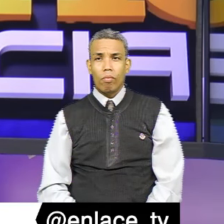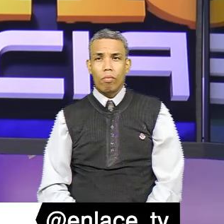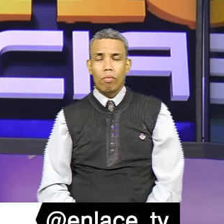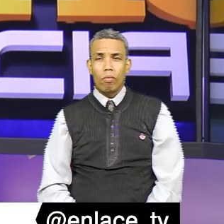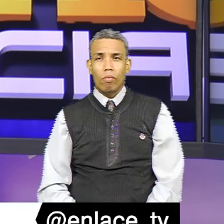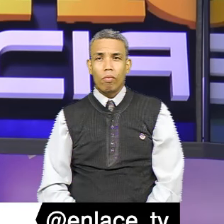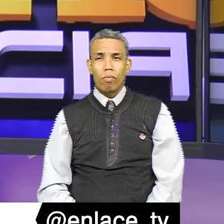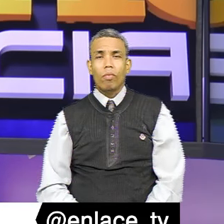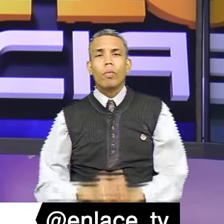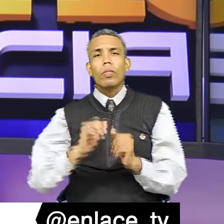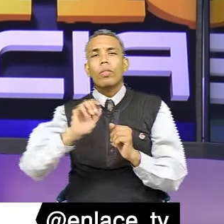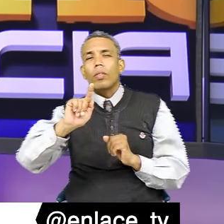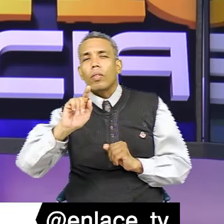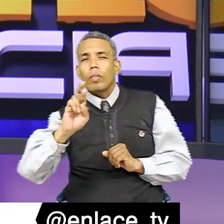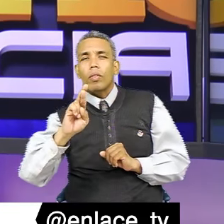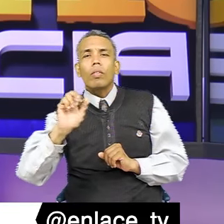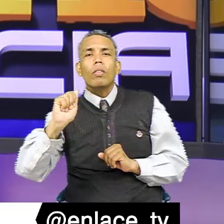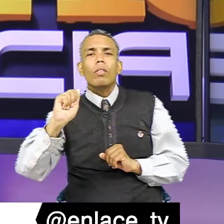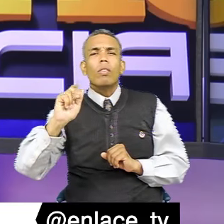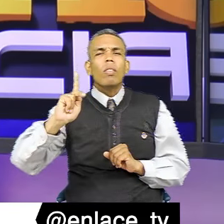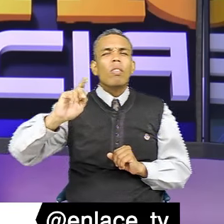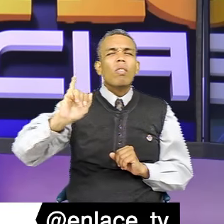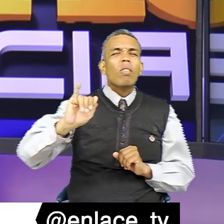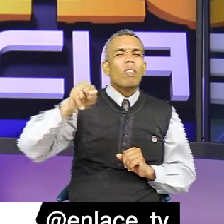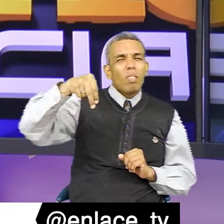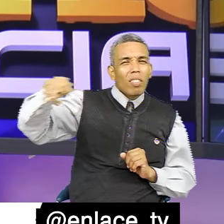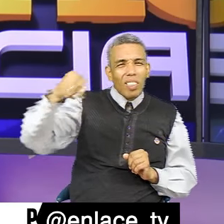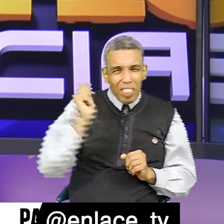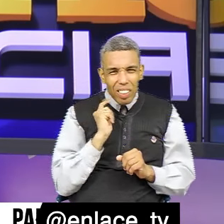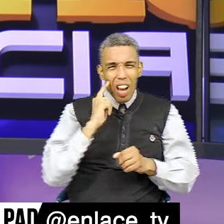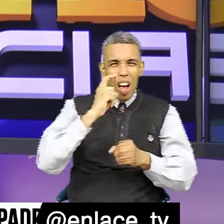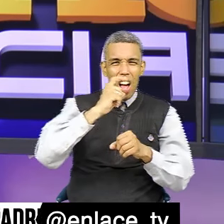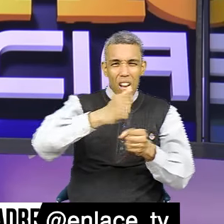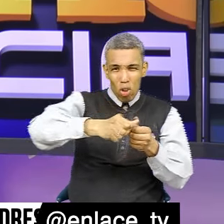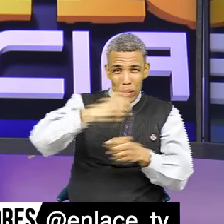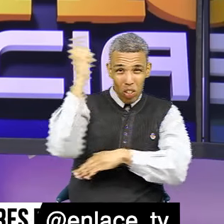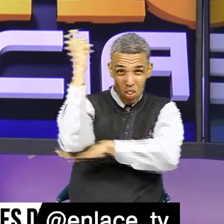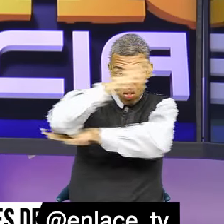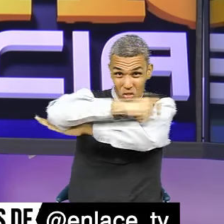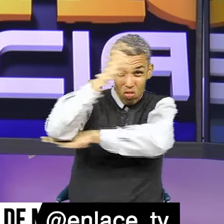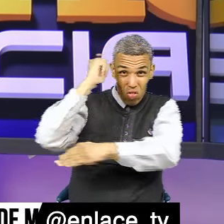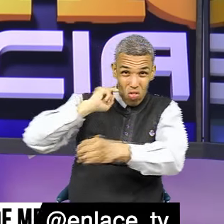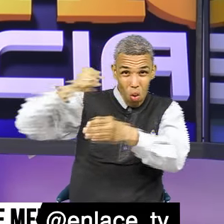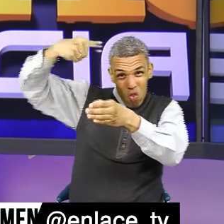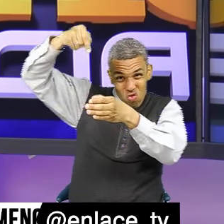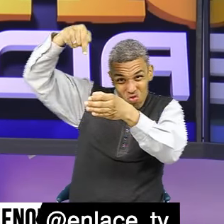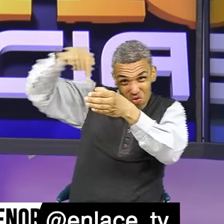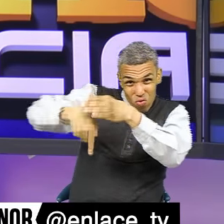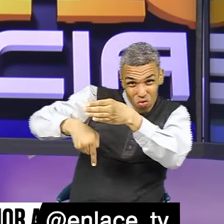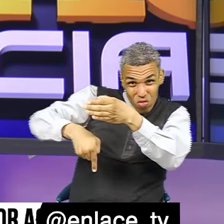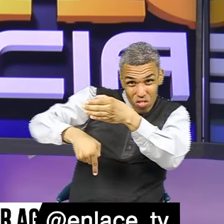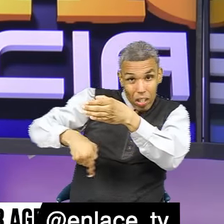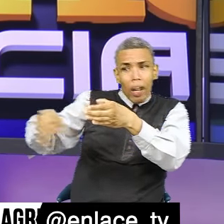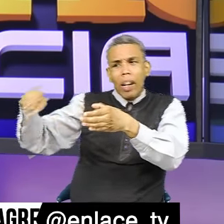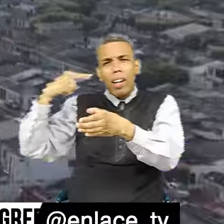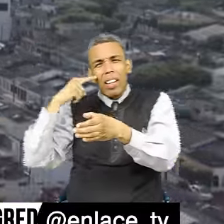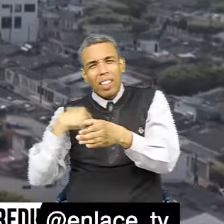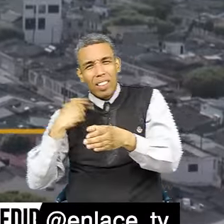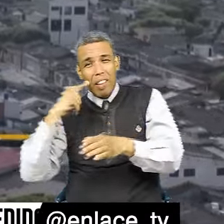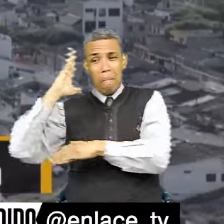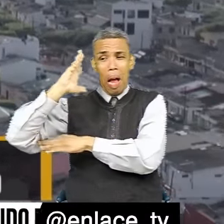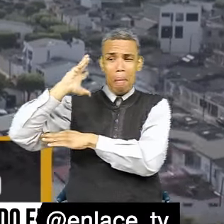del fracking en la exploración de hidrocarburos. A esta cita asiste el expresidente de la Asamblea Constituyente del Ecuador.